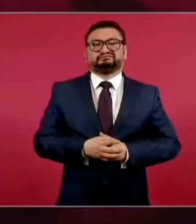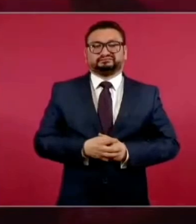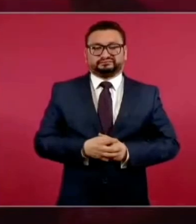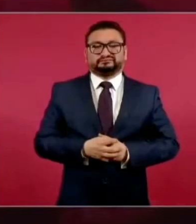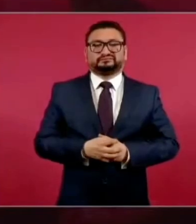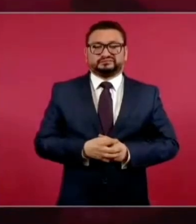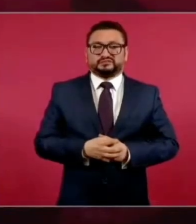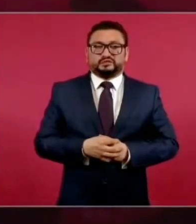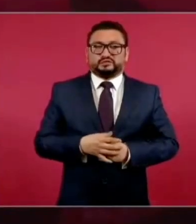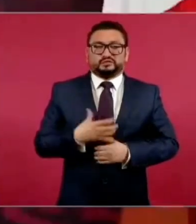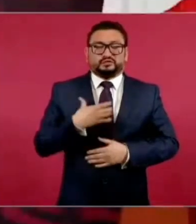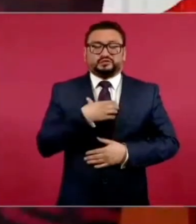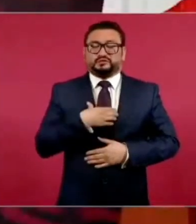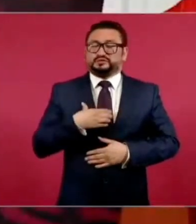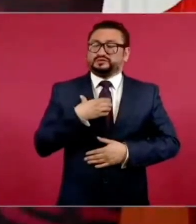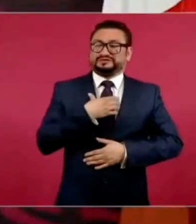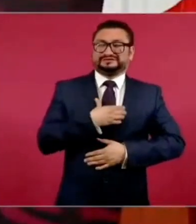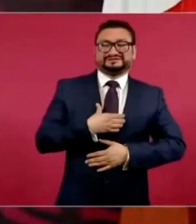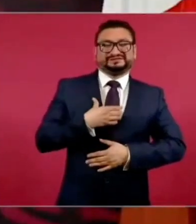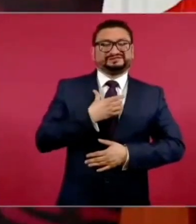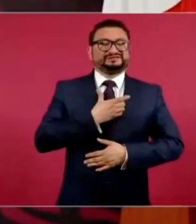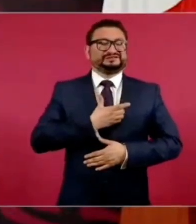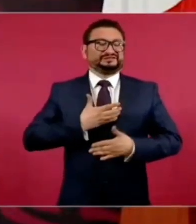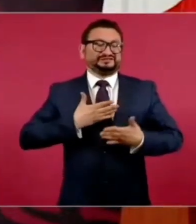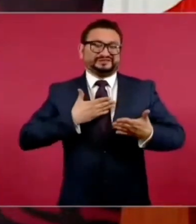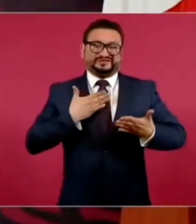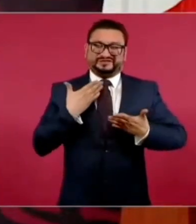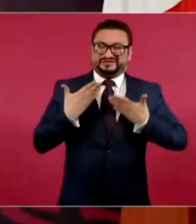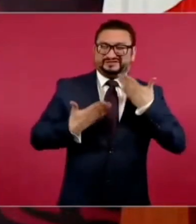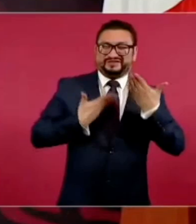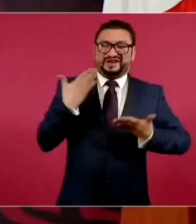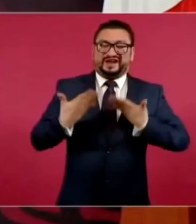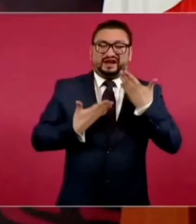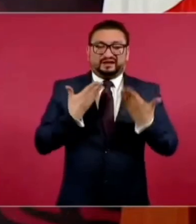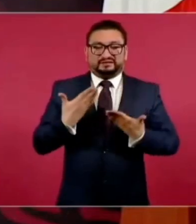es un gozo, llega a ser